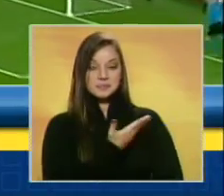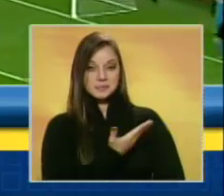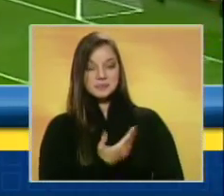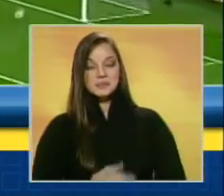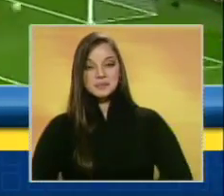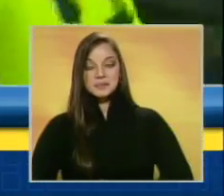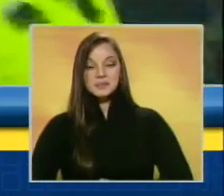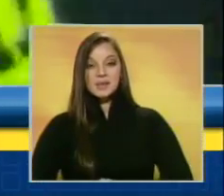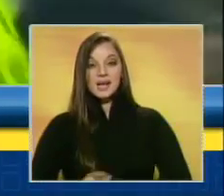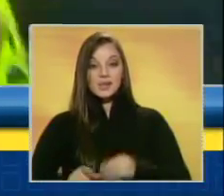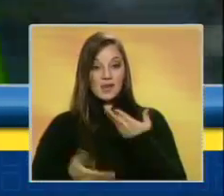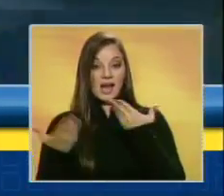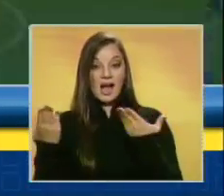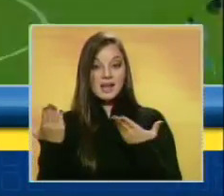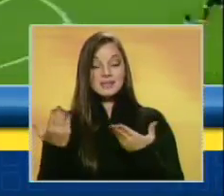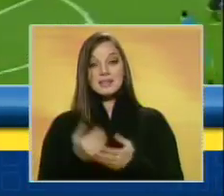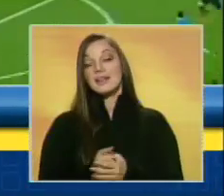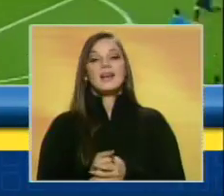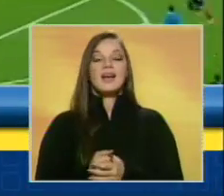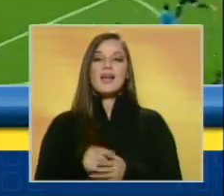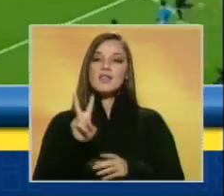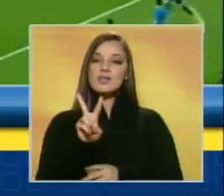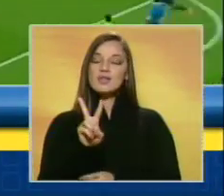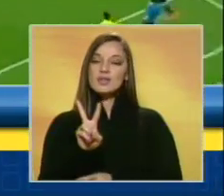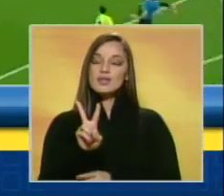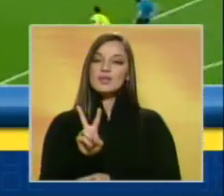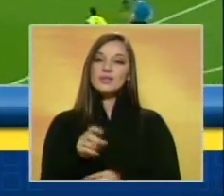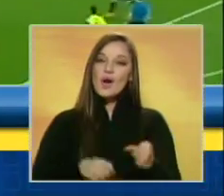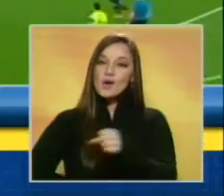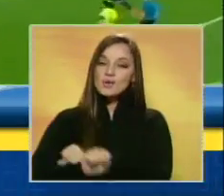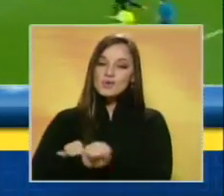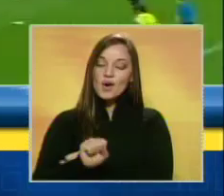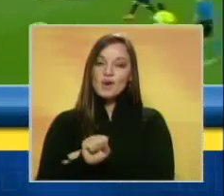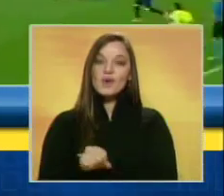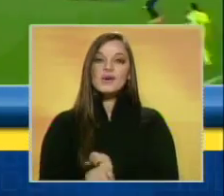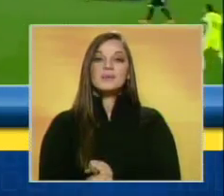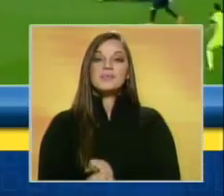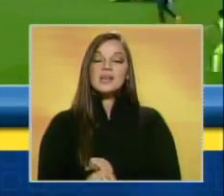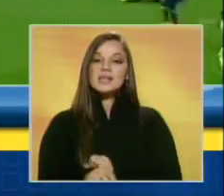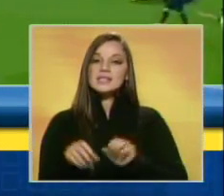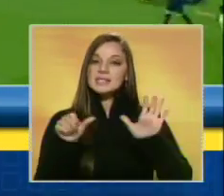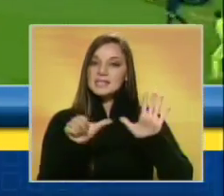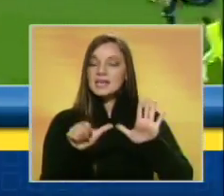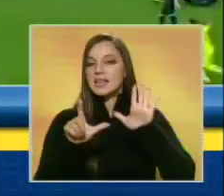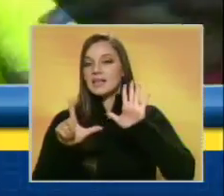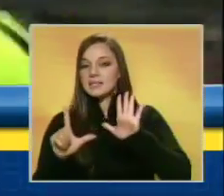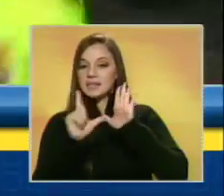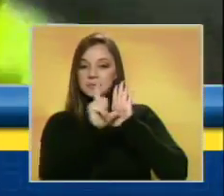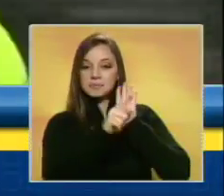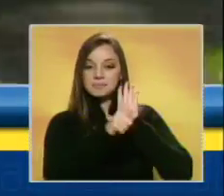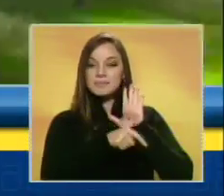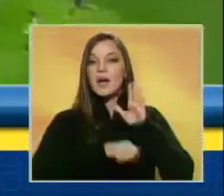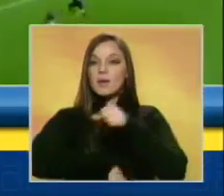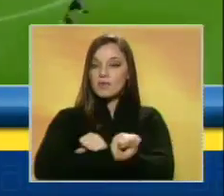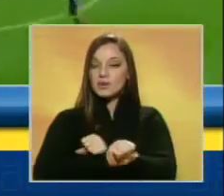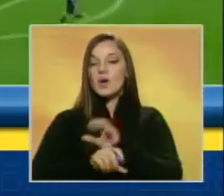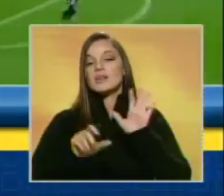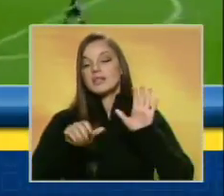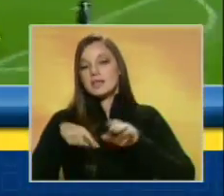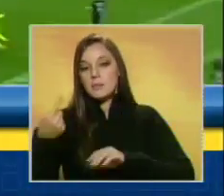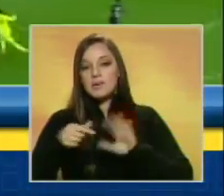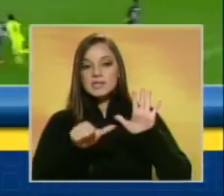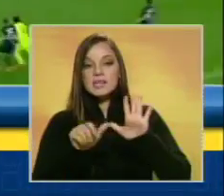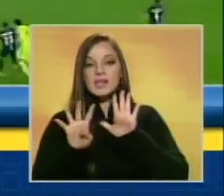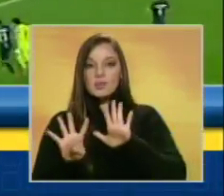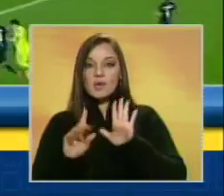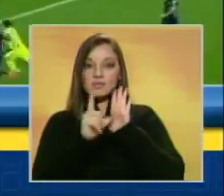18 y Luis Suárez se lució con 2 golazos en las fracciones 67 y 79 con los goles 1000 y 1001 del